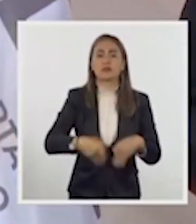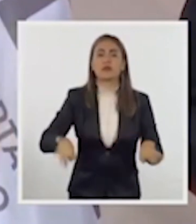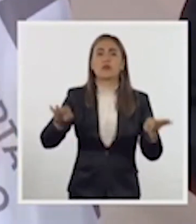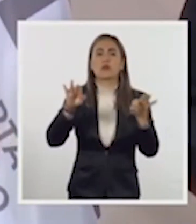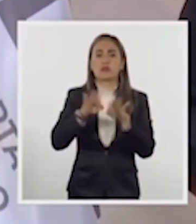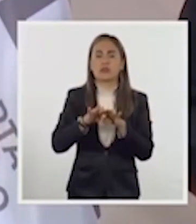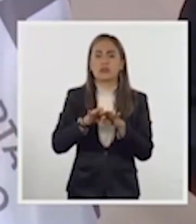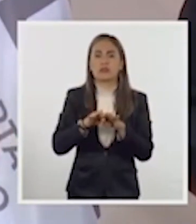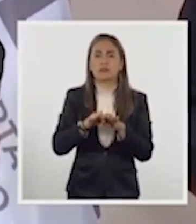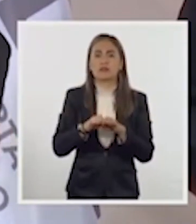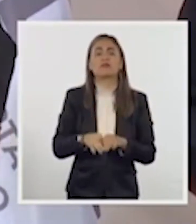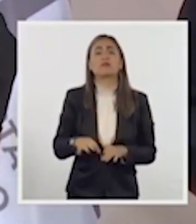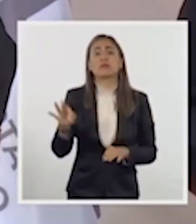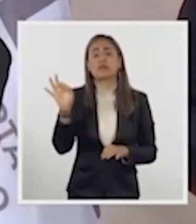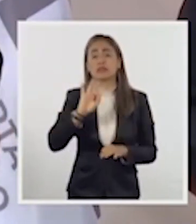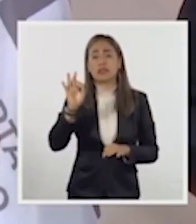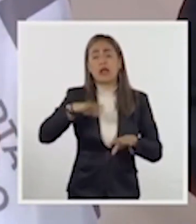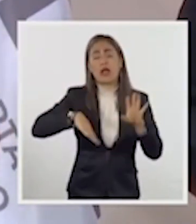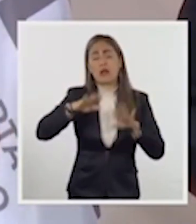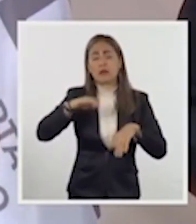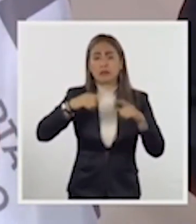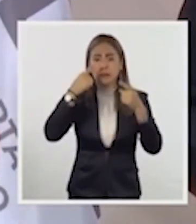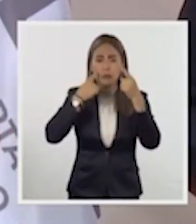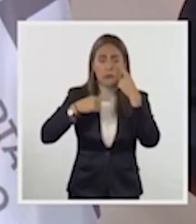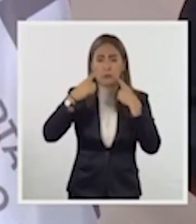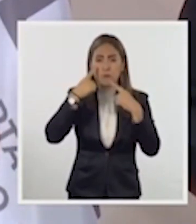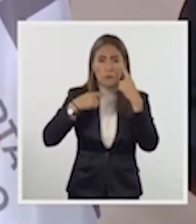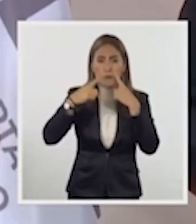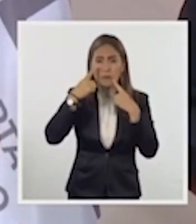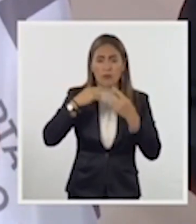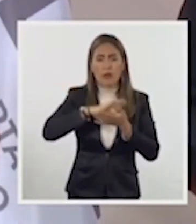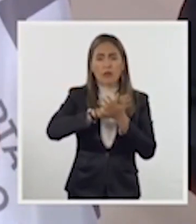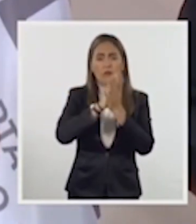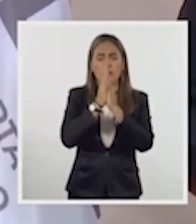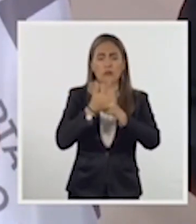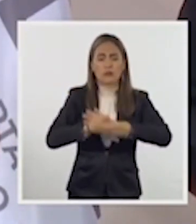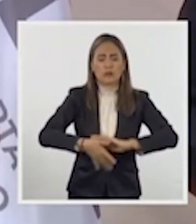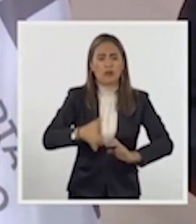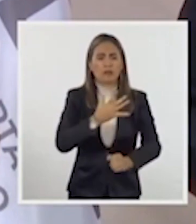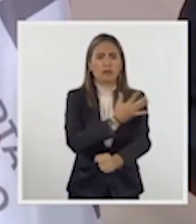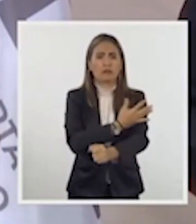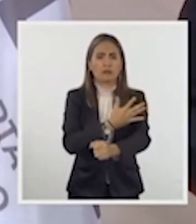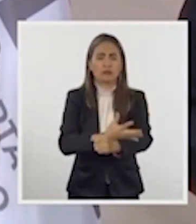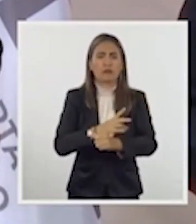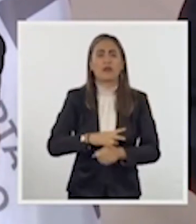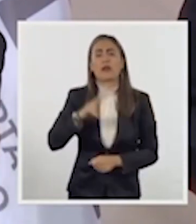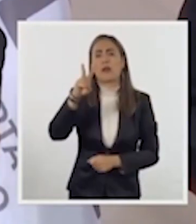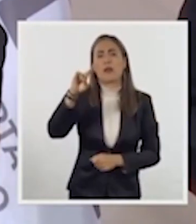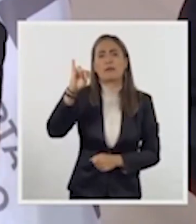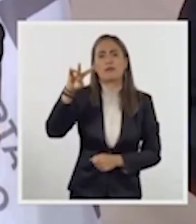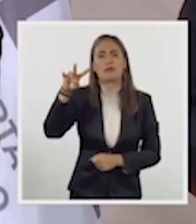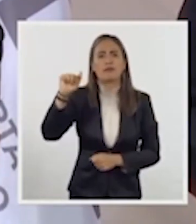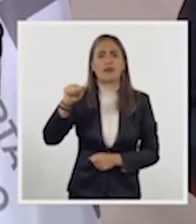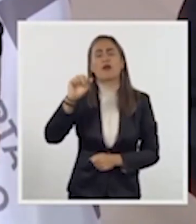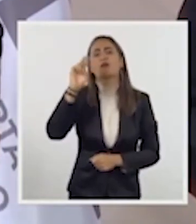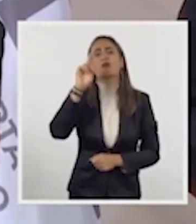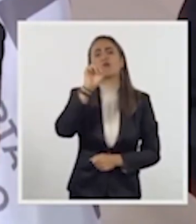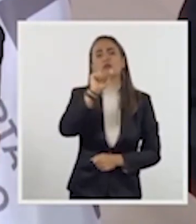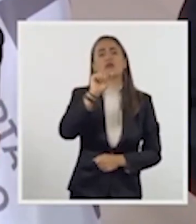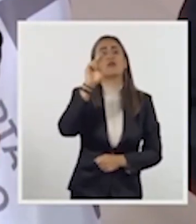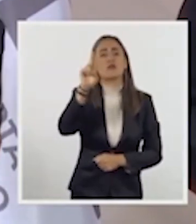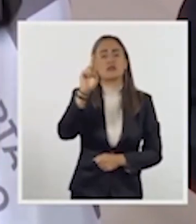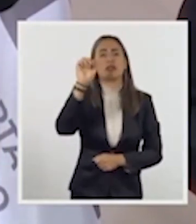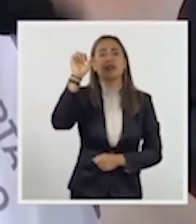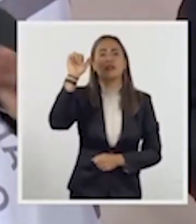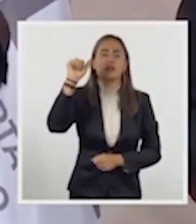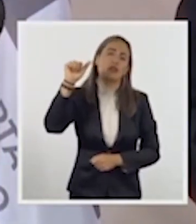Educación Pública, fue claro al expresar a las y los egresados: ustedes son la sangre nueva que debe romper los andrajos grotescos de los